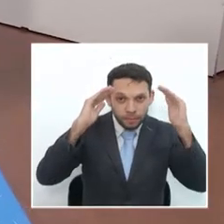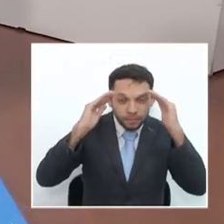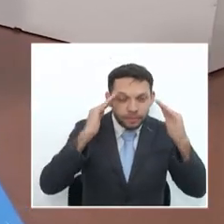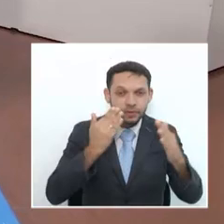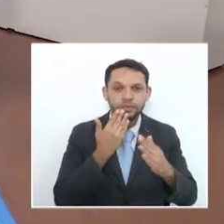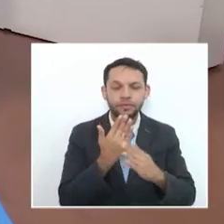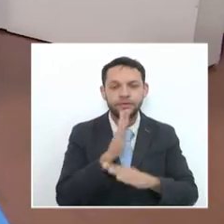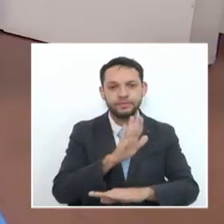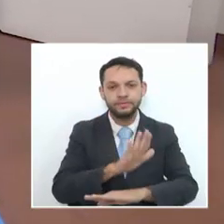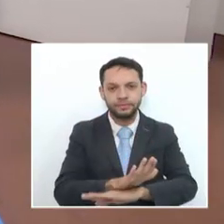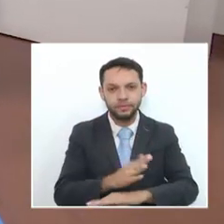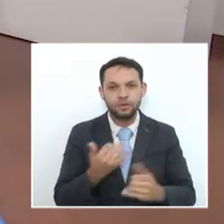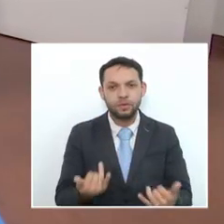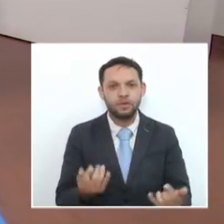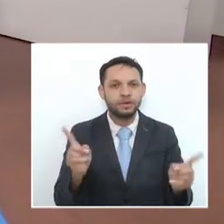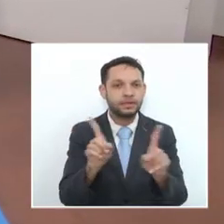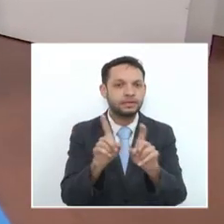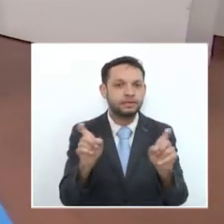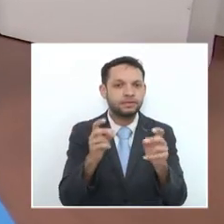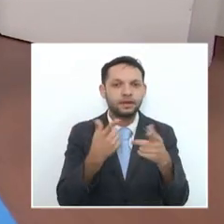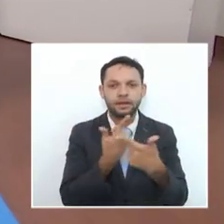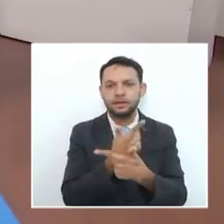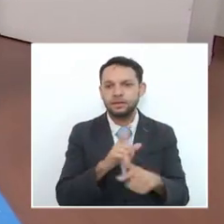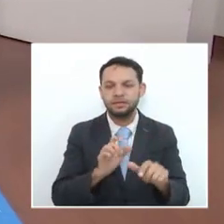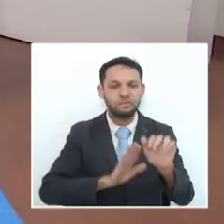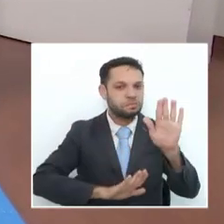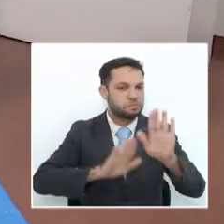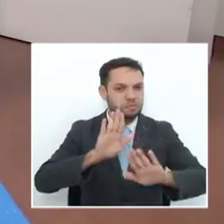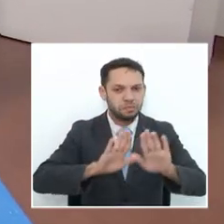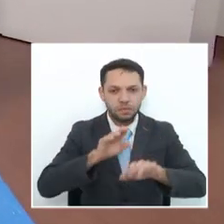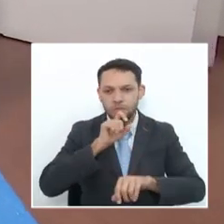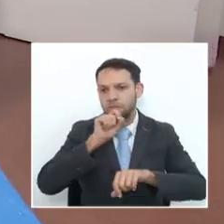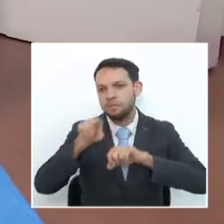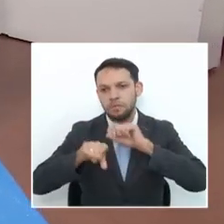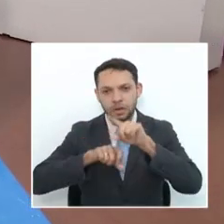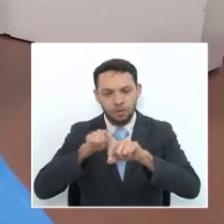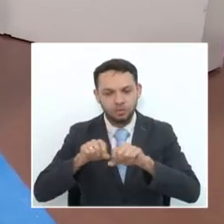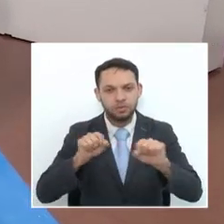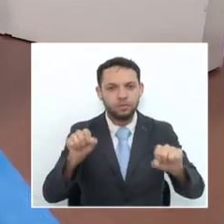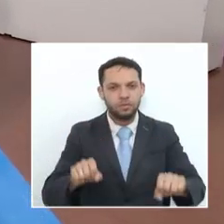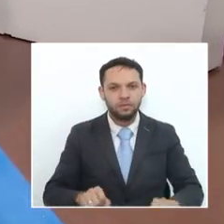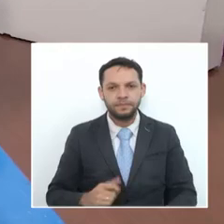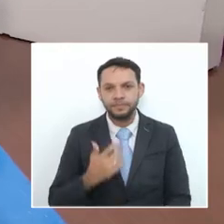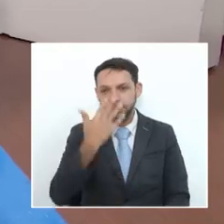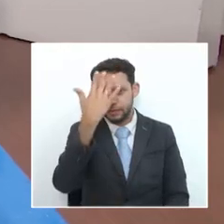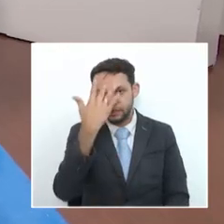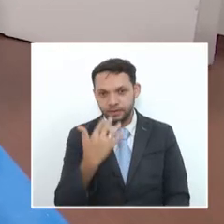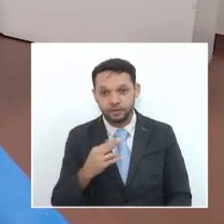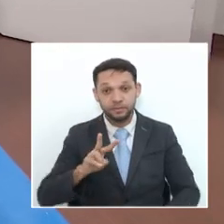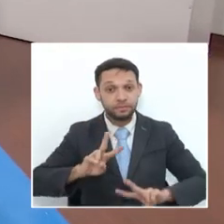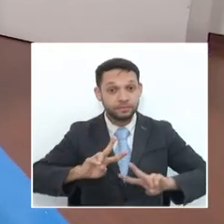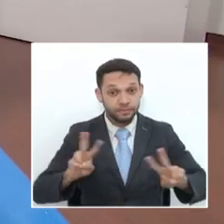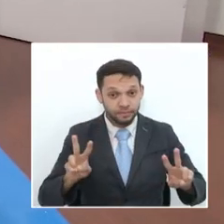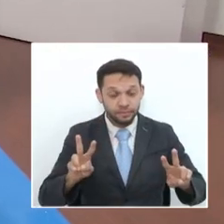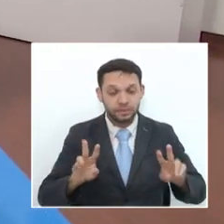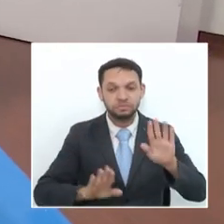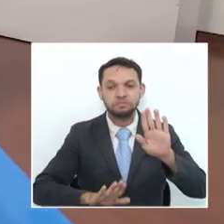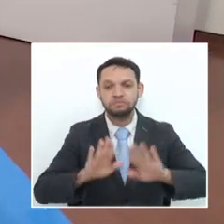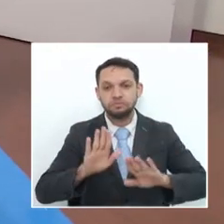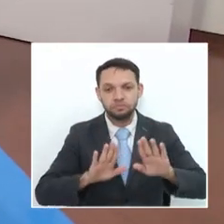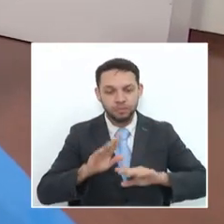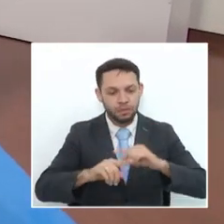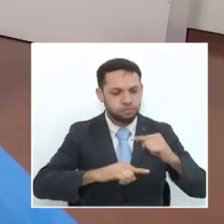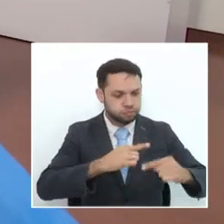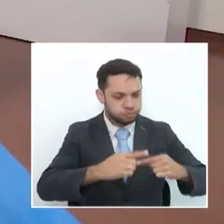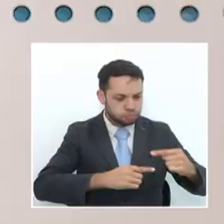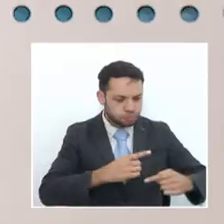con nosotros. Hoy será tema libre para responder todas sus inquietudes. Recuerden que la finalidad nuestra no es resolver